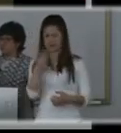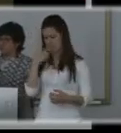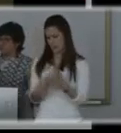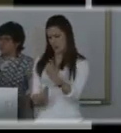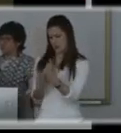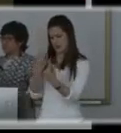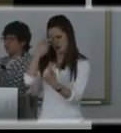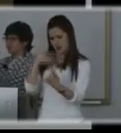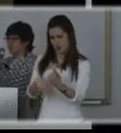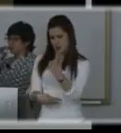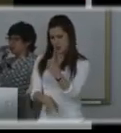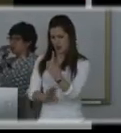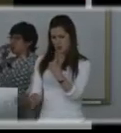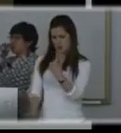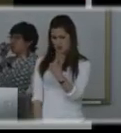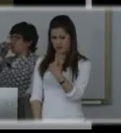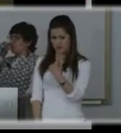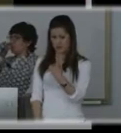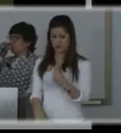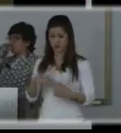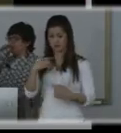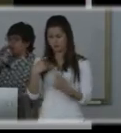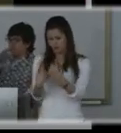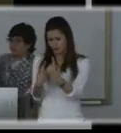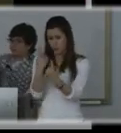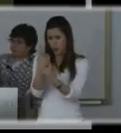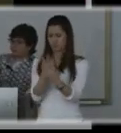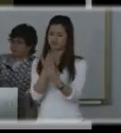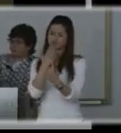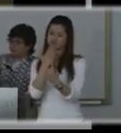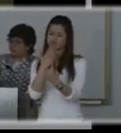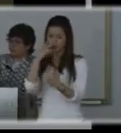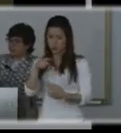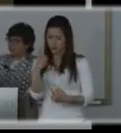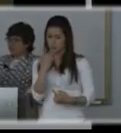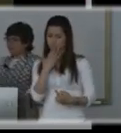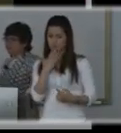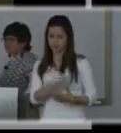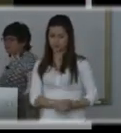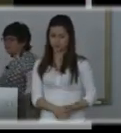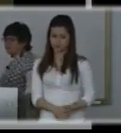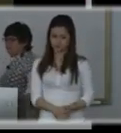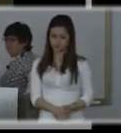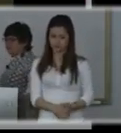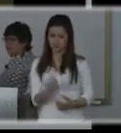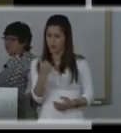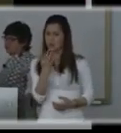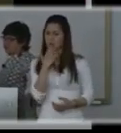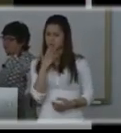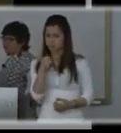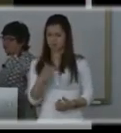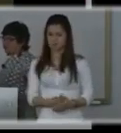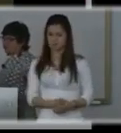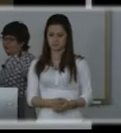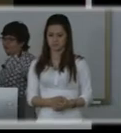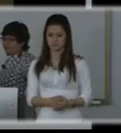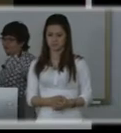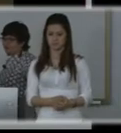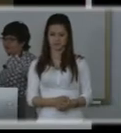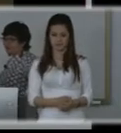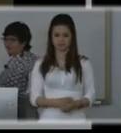¿Cuántos hijos podría tomar? Uno. Uno solo, nada más. Porque con eso es suficiente. A mí no me da la pena. A ver, la mamá, la